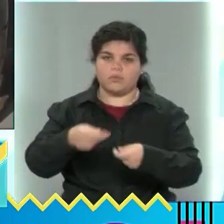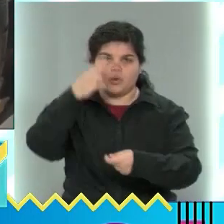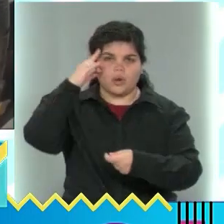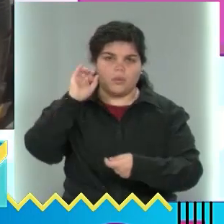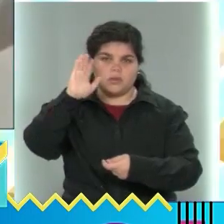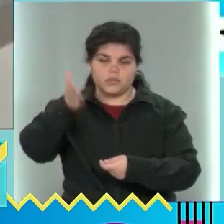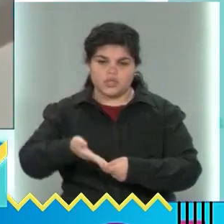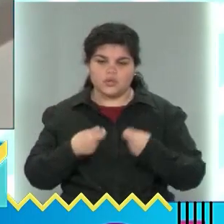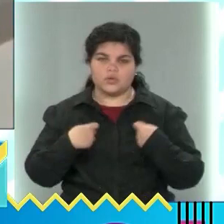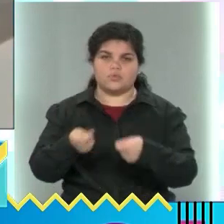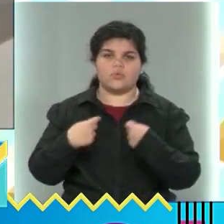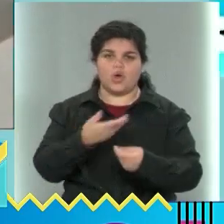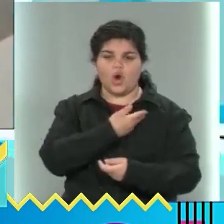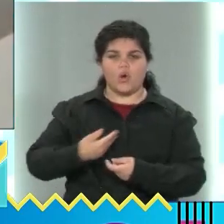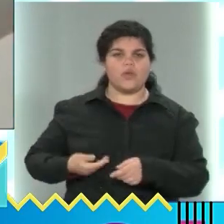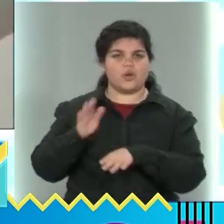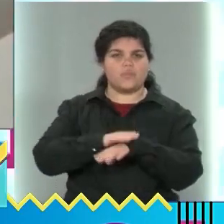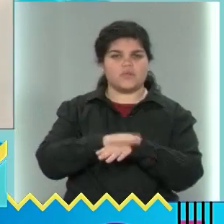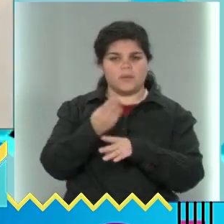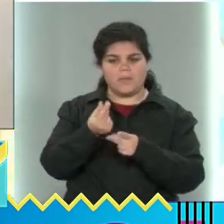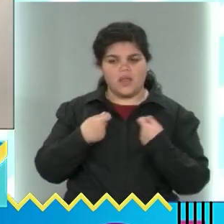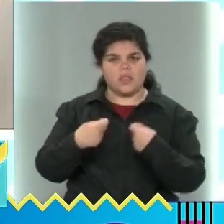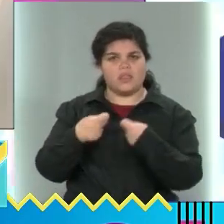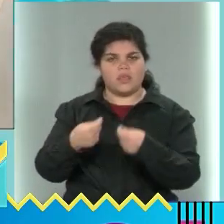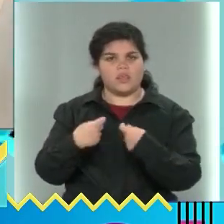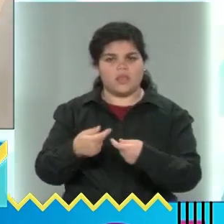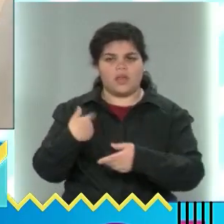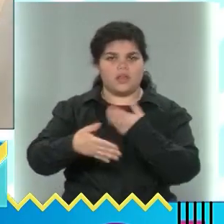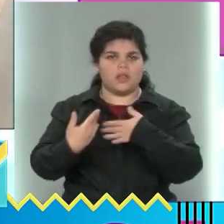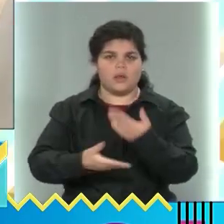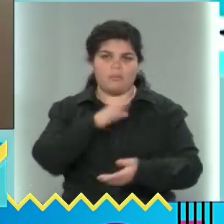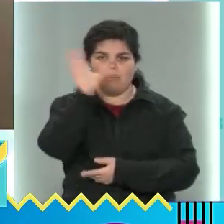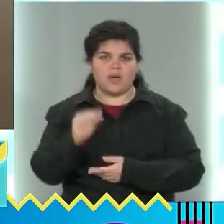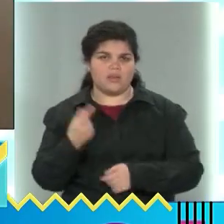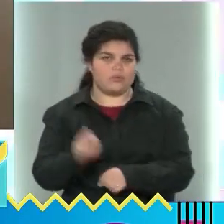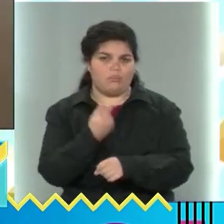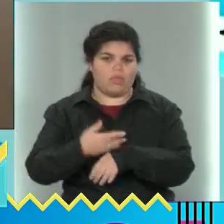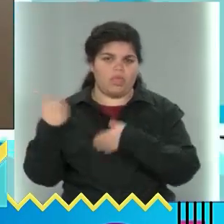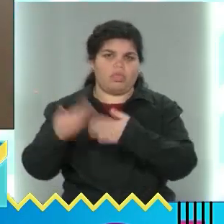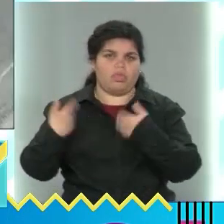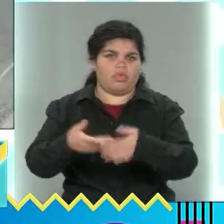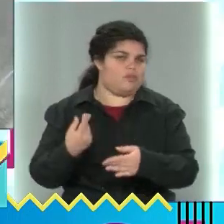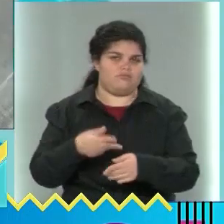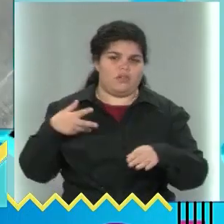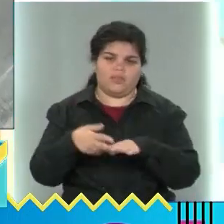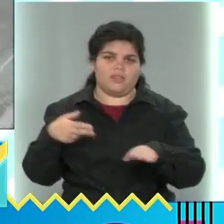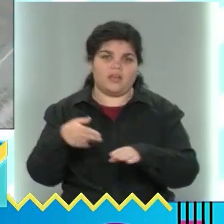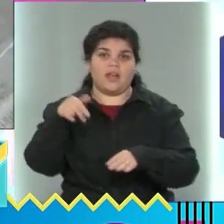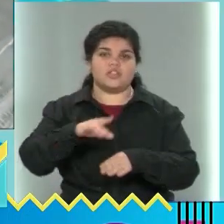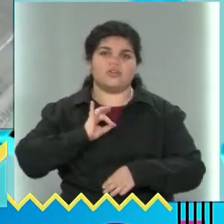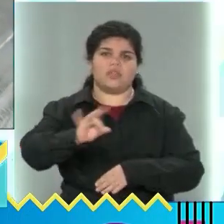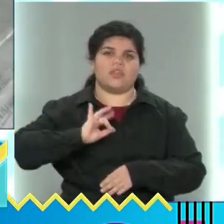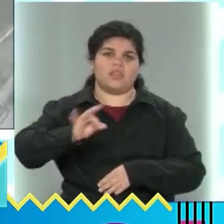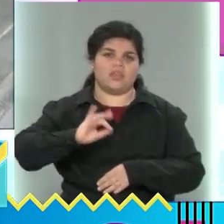90%, con lo cual es inviable como país y generaba grandes distorsiones y generaba un déficit